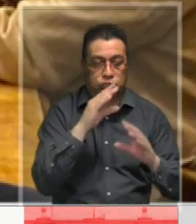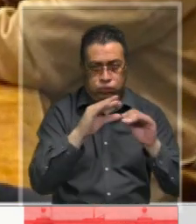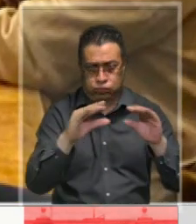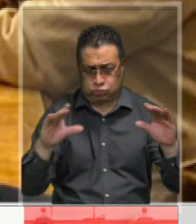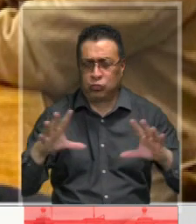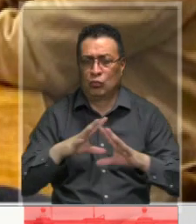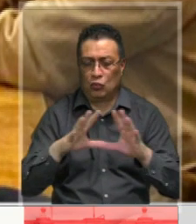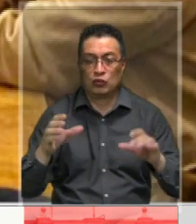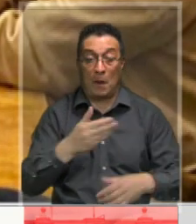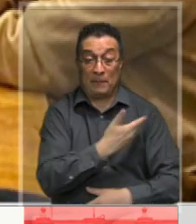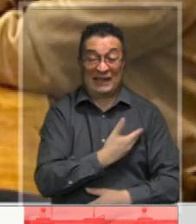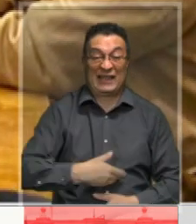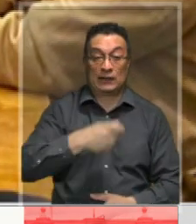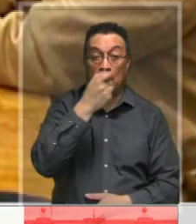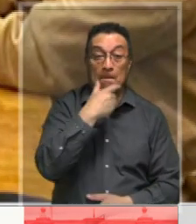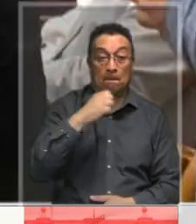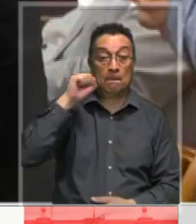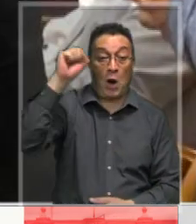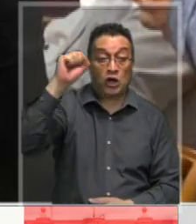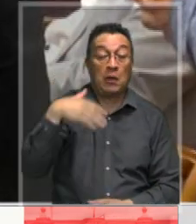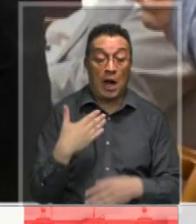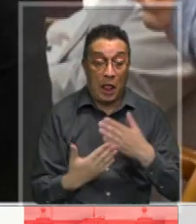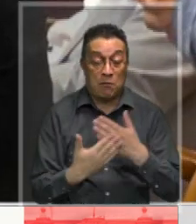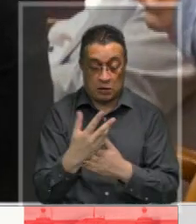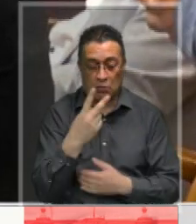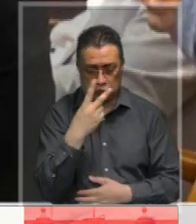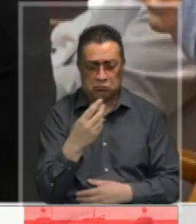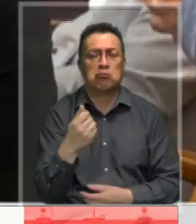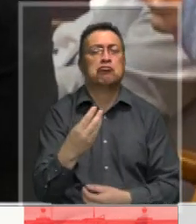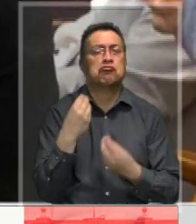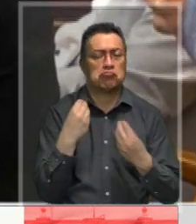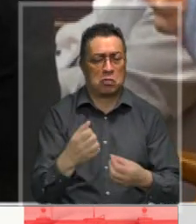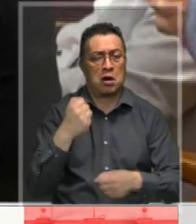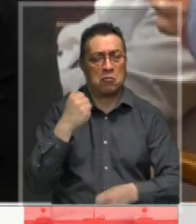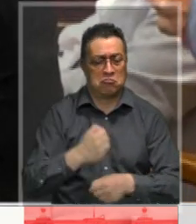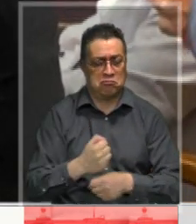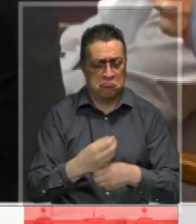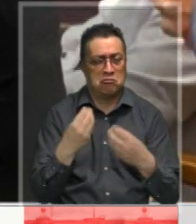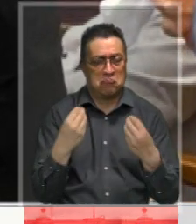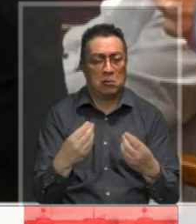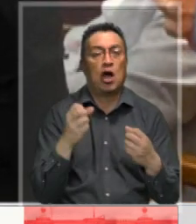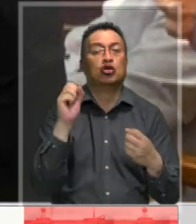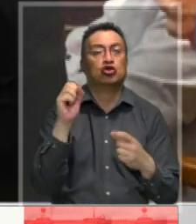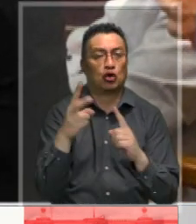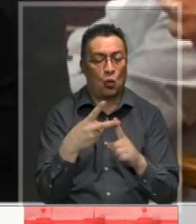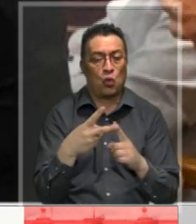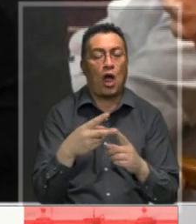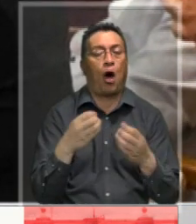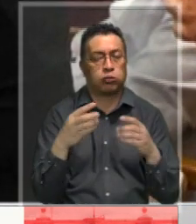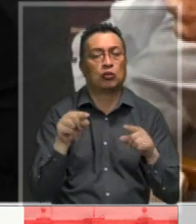presidente Gabriel Boric en la mañana valoró el acuerdo, dijo que se trata de una segunda oportunidad tras el triunfo del rechazo en el plebiscito.